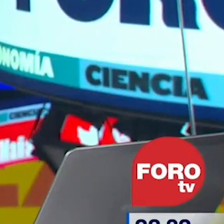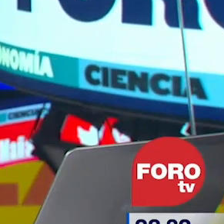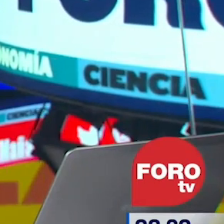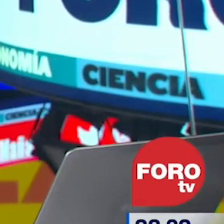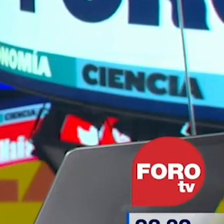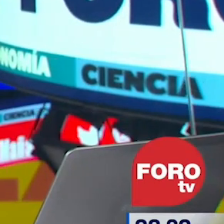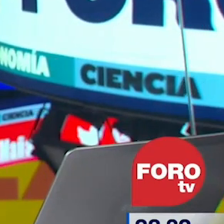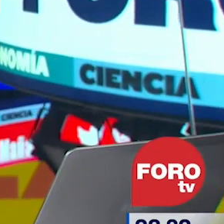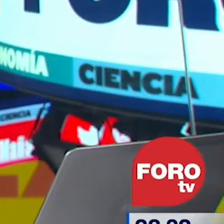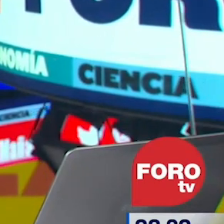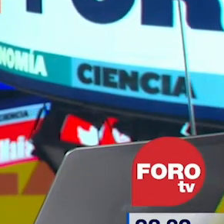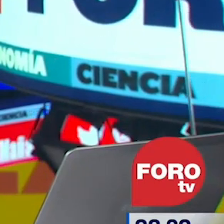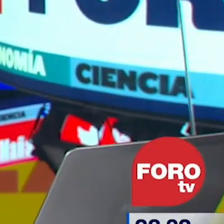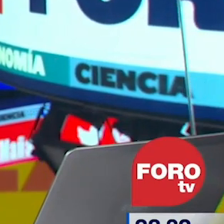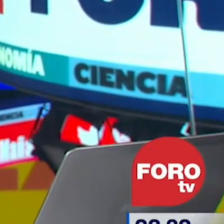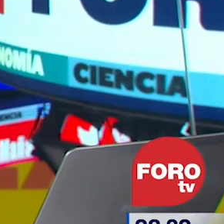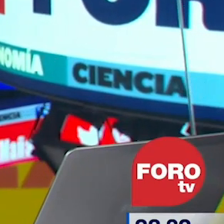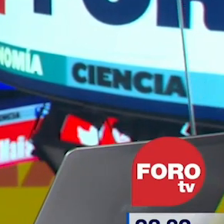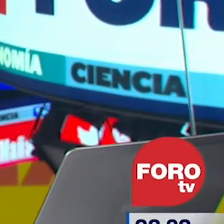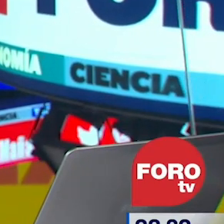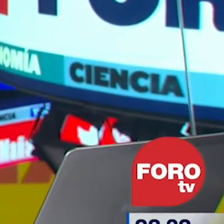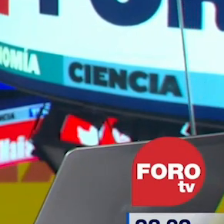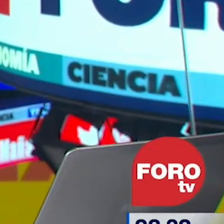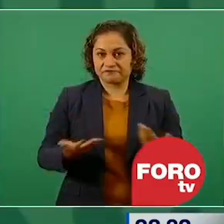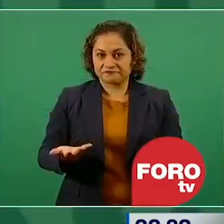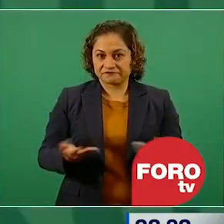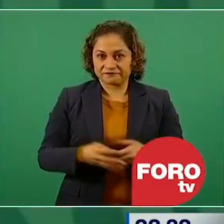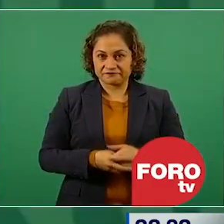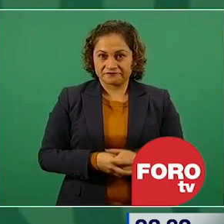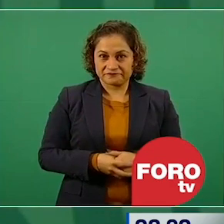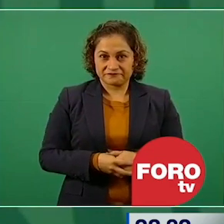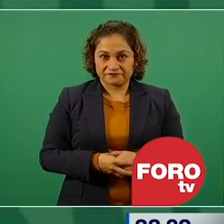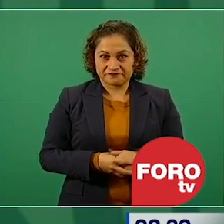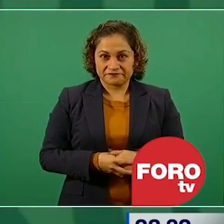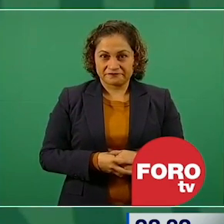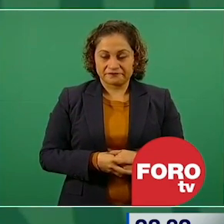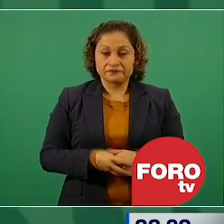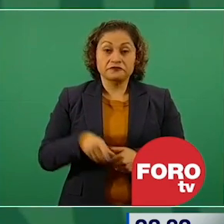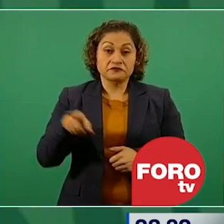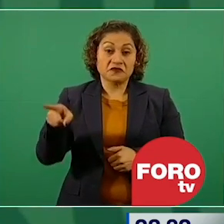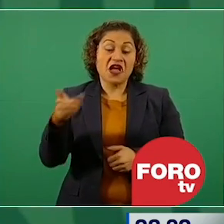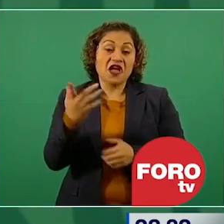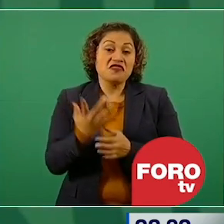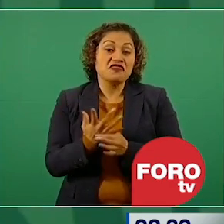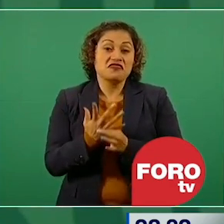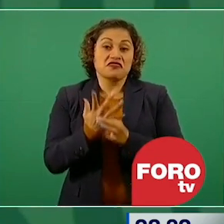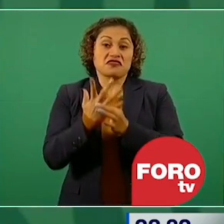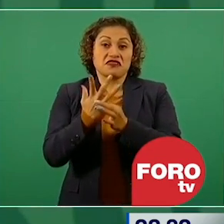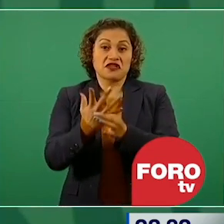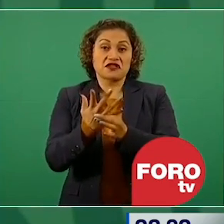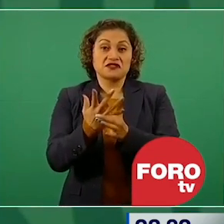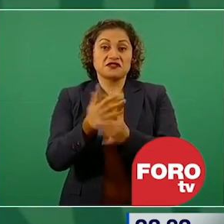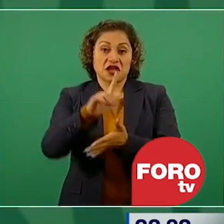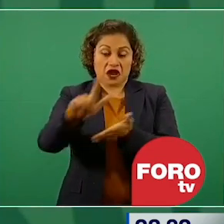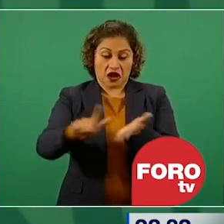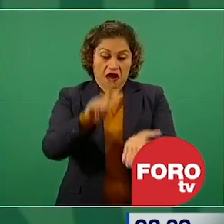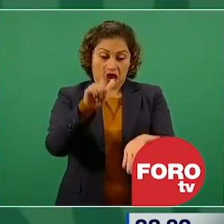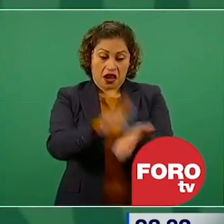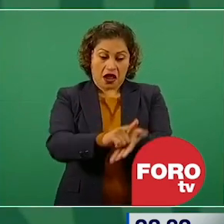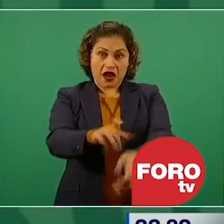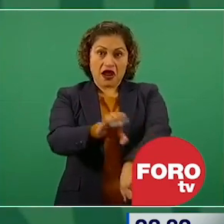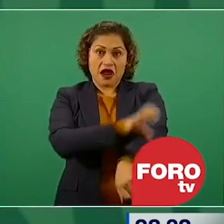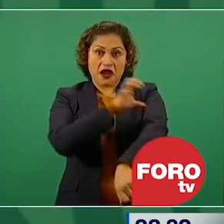Esta mañana el presidente reconoció el trabajo de los técnicos de la Comisión Federal de Electricidad para restablecer el sistema eléctrico en los estados